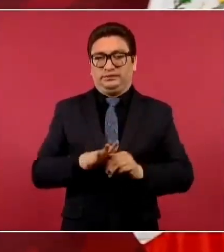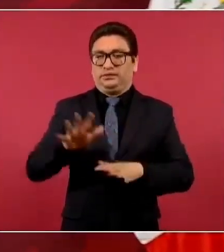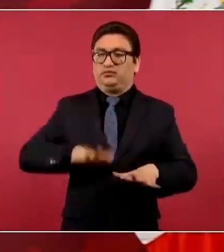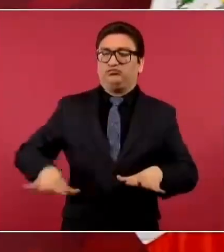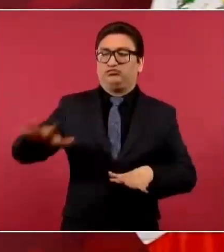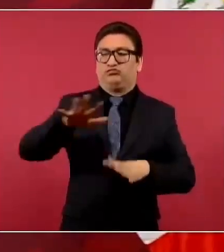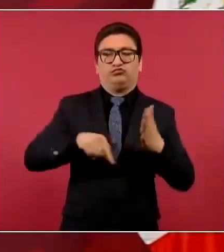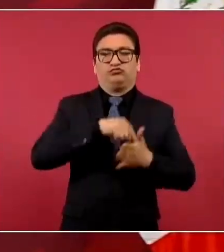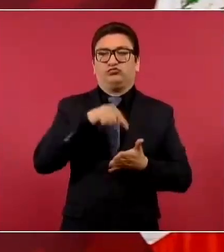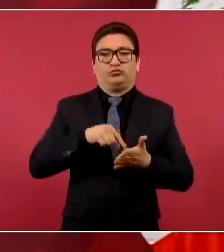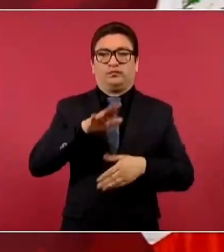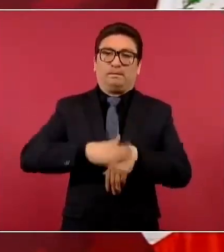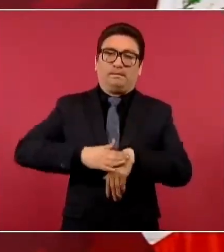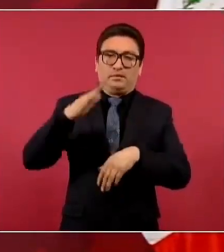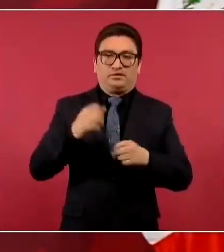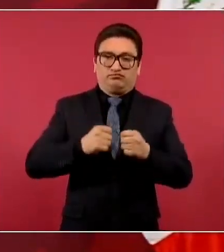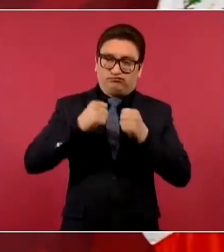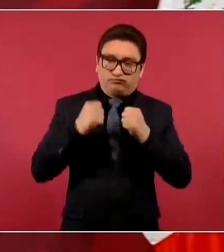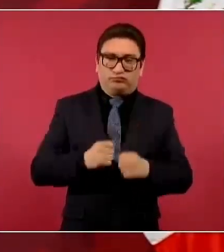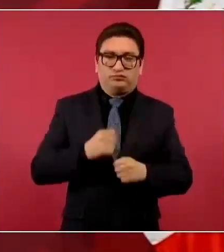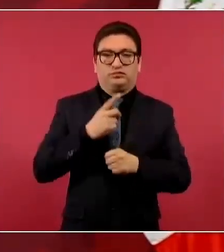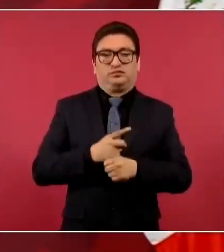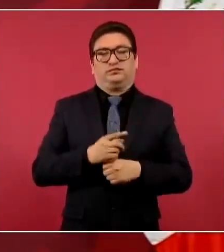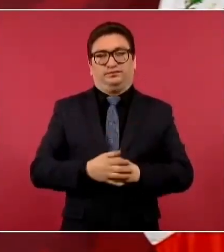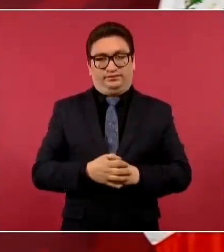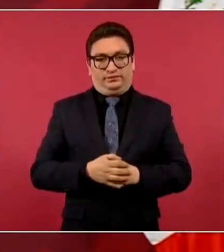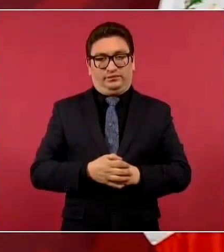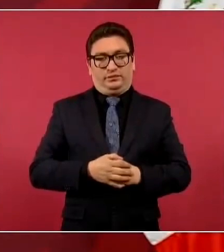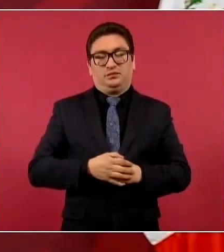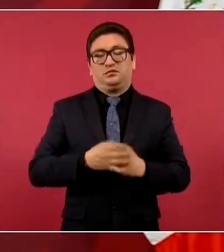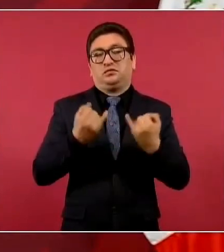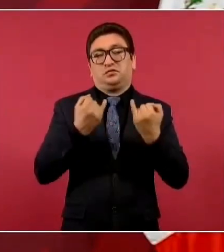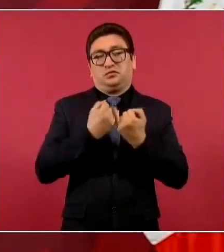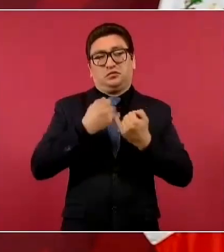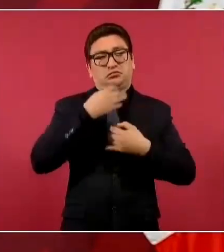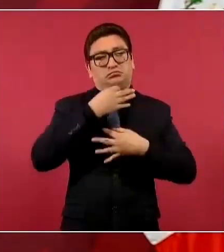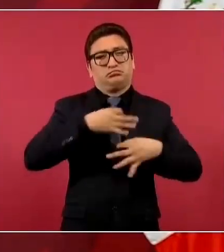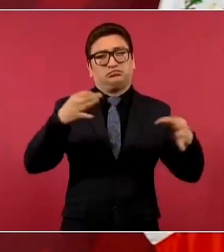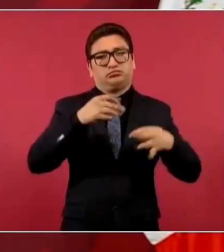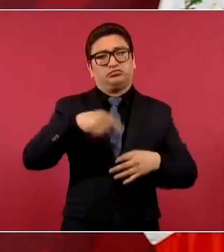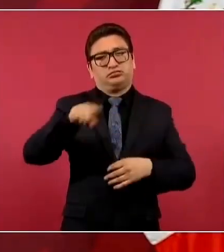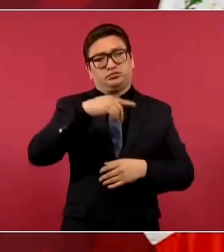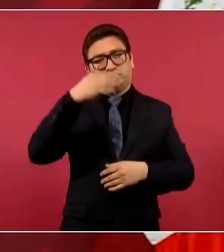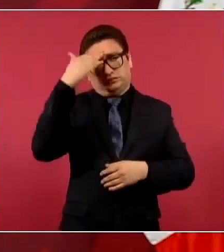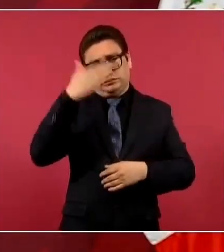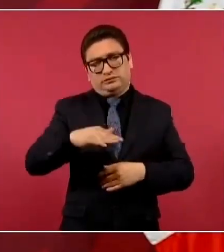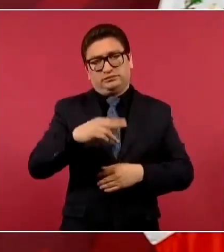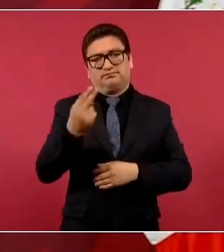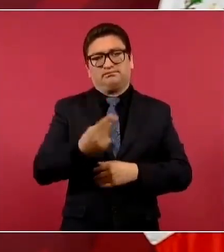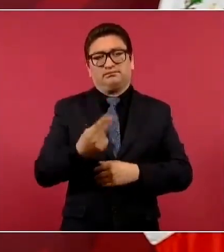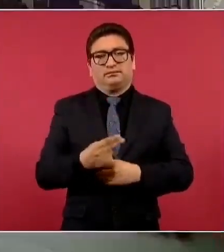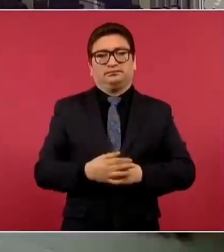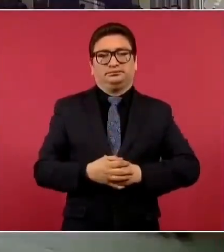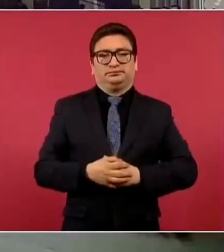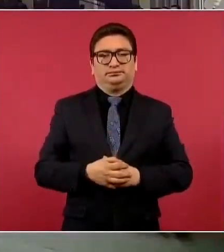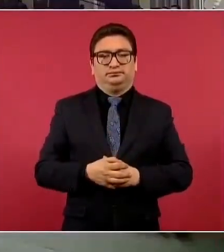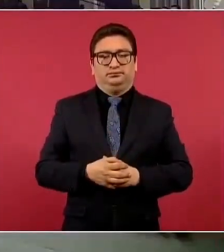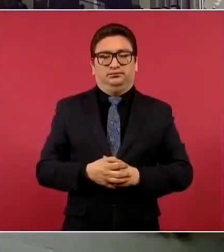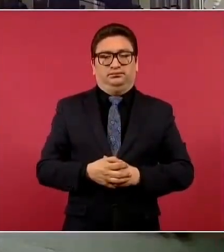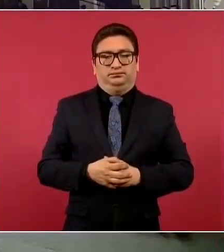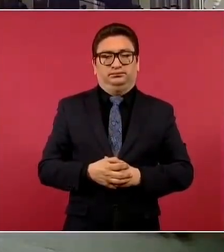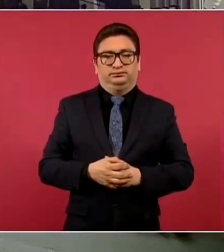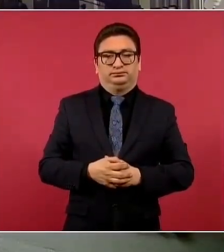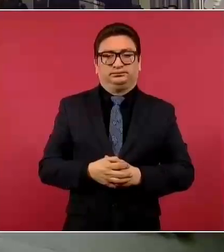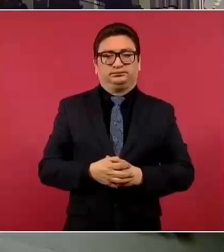Además, es oportuno que se sepa que en